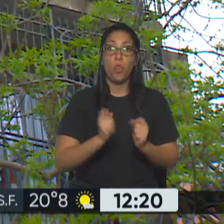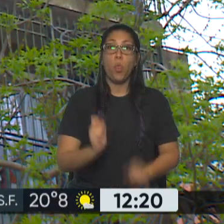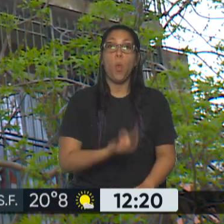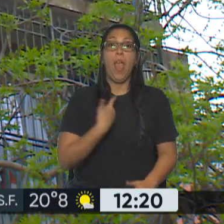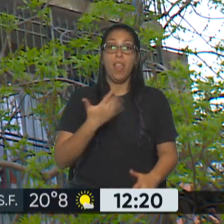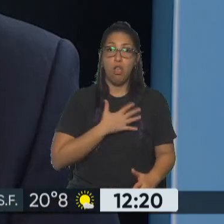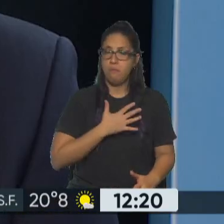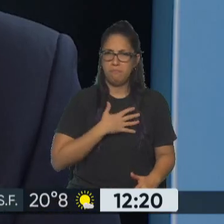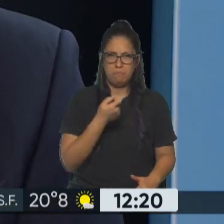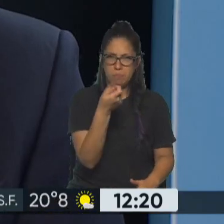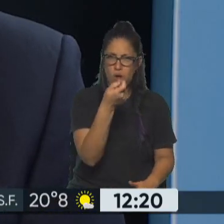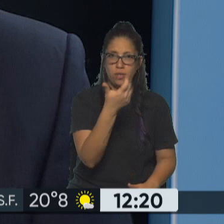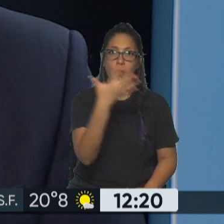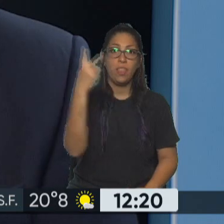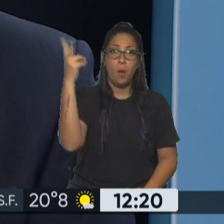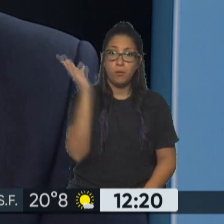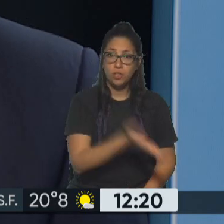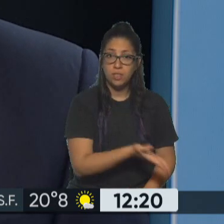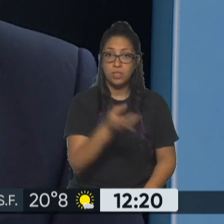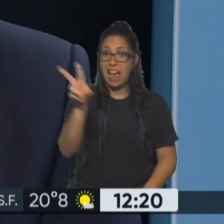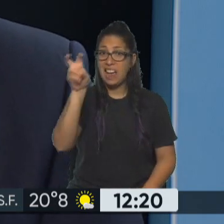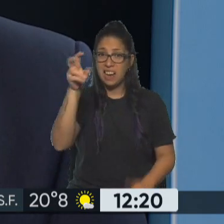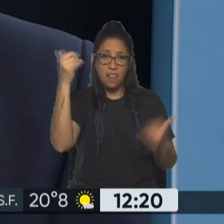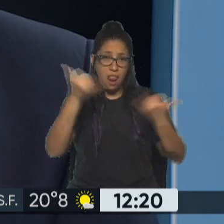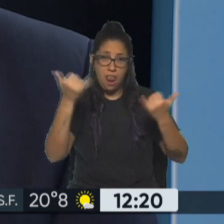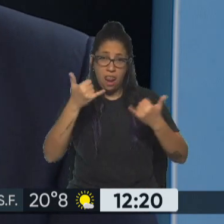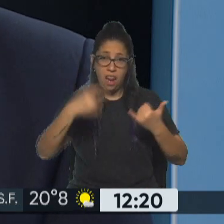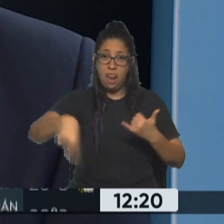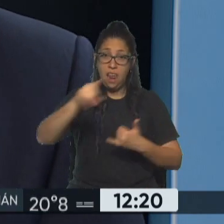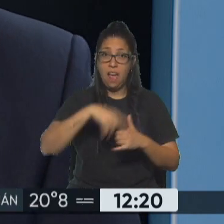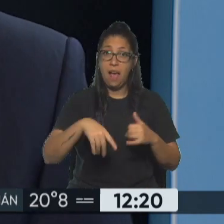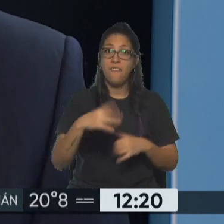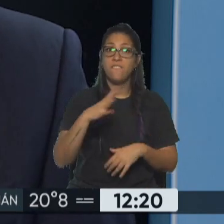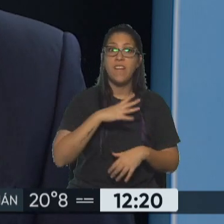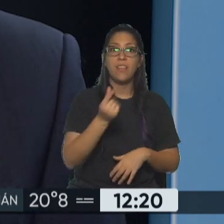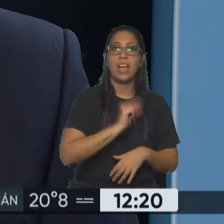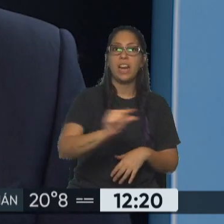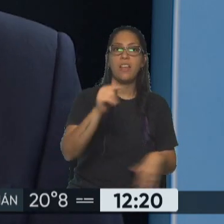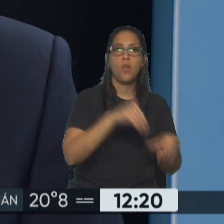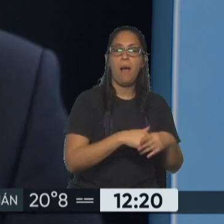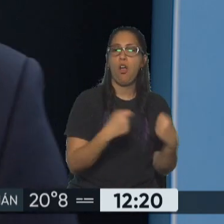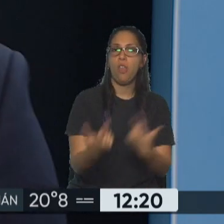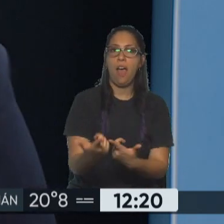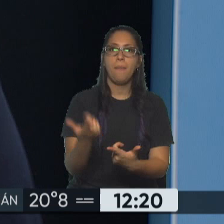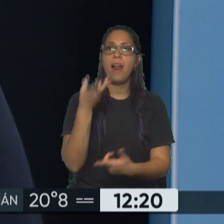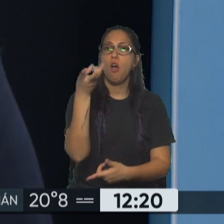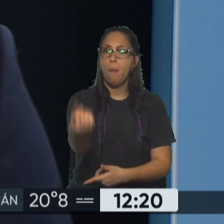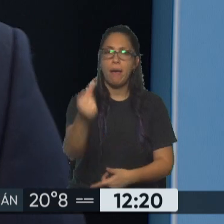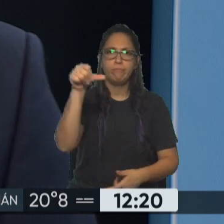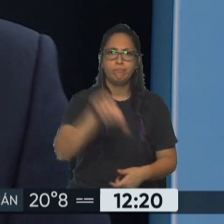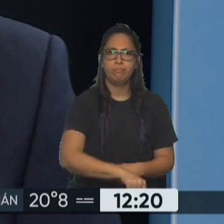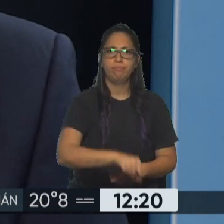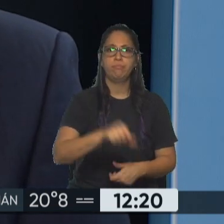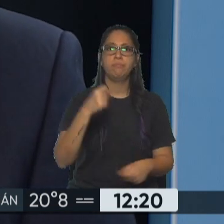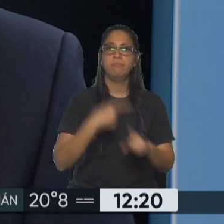hay el 52% con lo cual el alquiler es una realidad hoy con la falta de crédito hipotecario con situaciones macroeconómicas que se